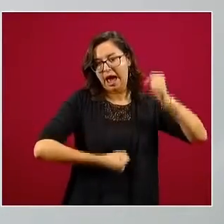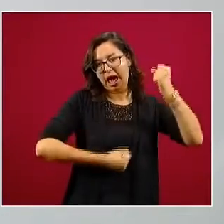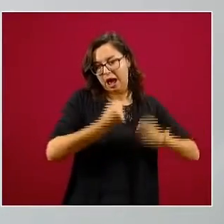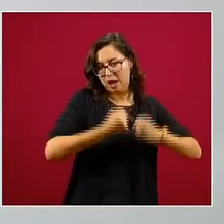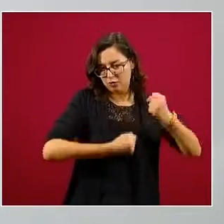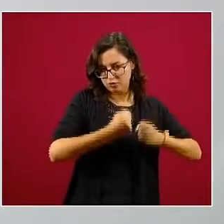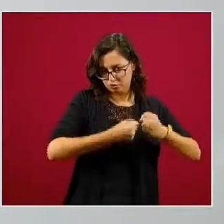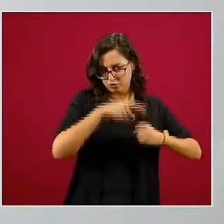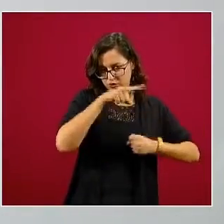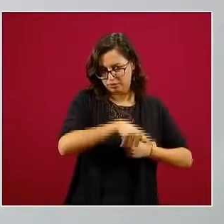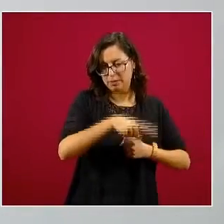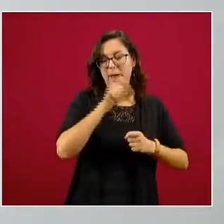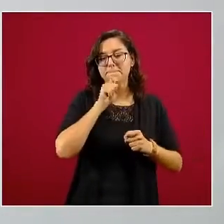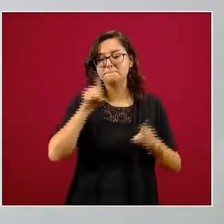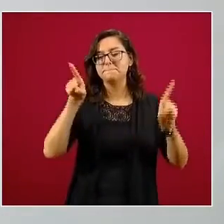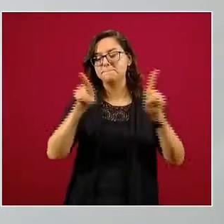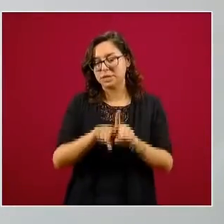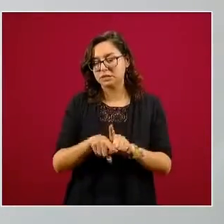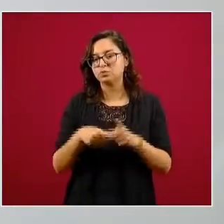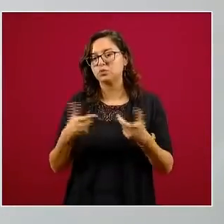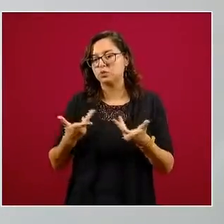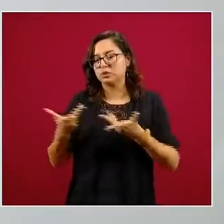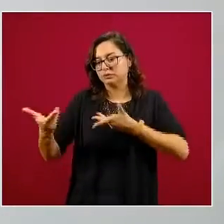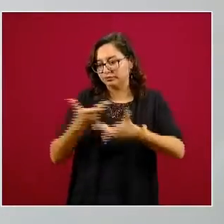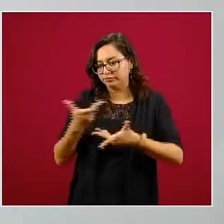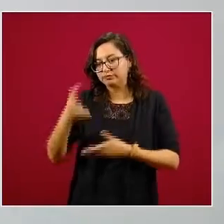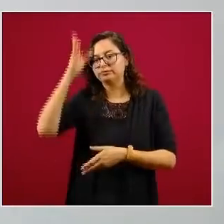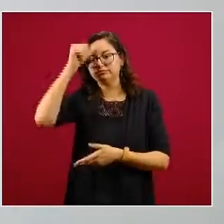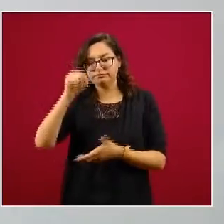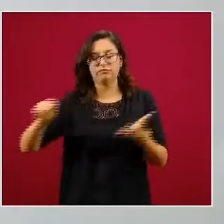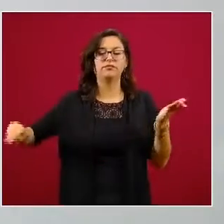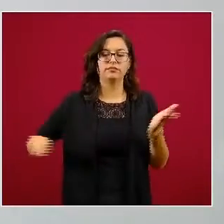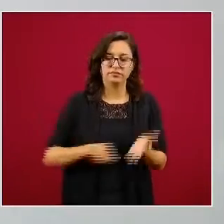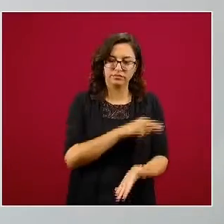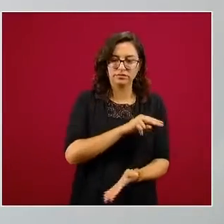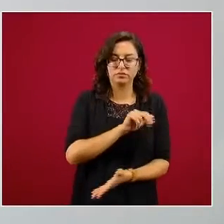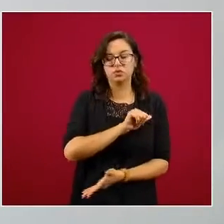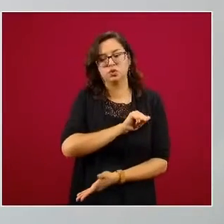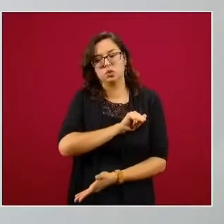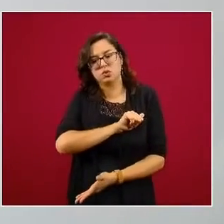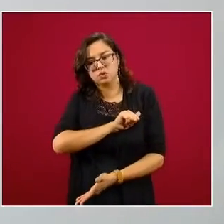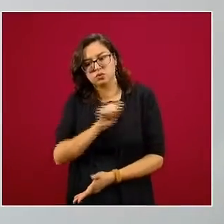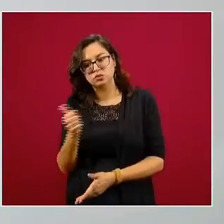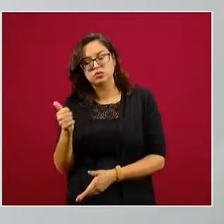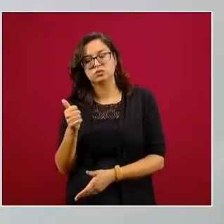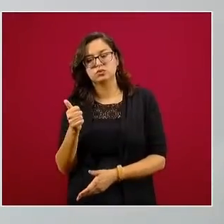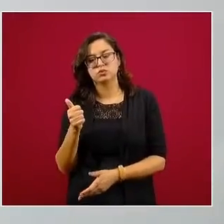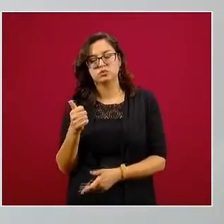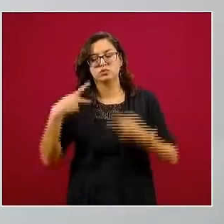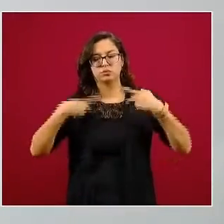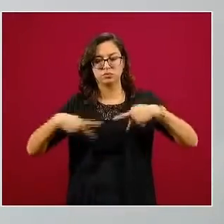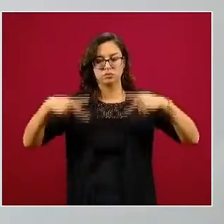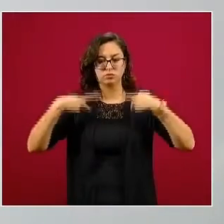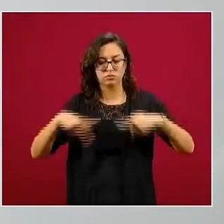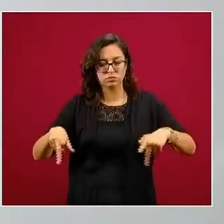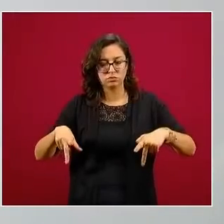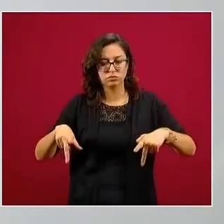Respecto a los apoyos, básicamente es el mismo apoyo que le damos a todos los estados cuando lo solicitan. Si existe una